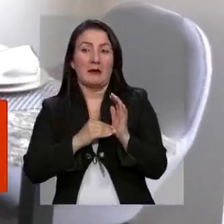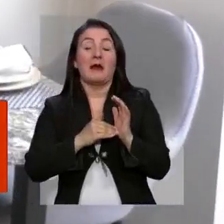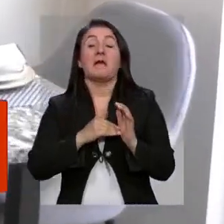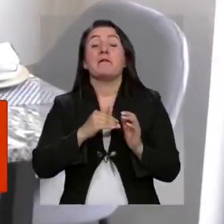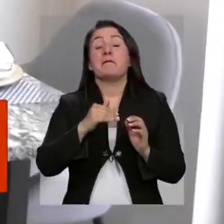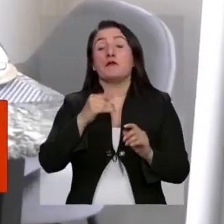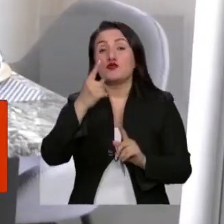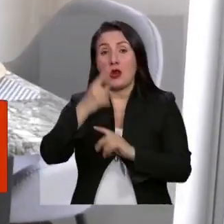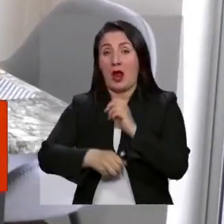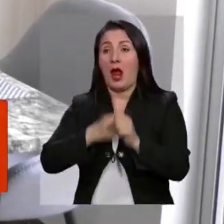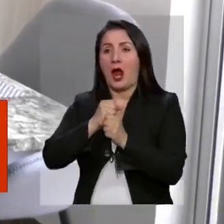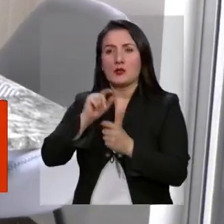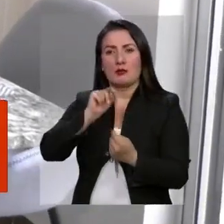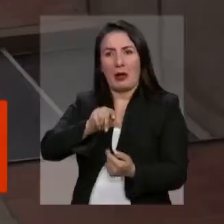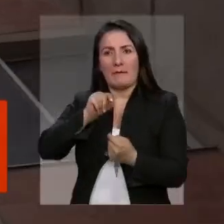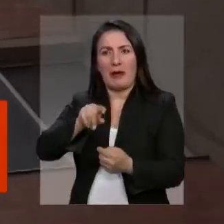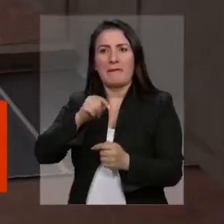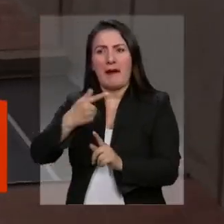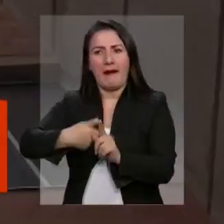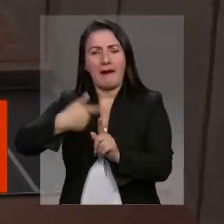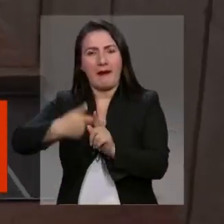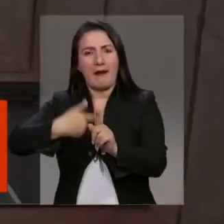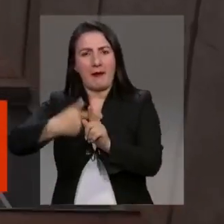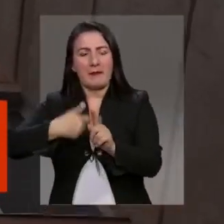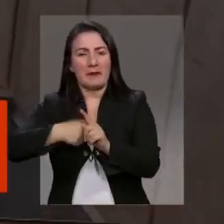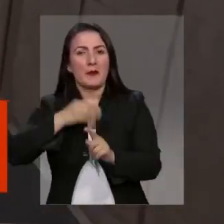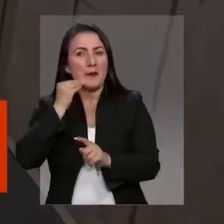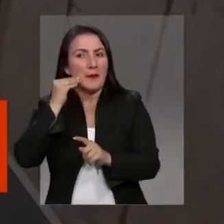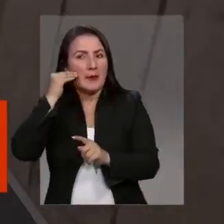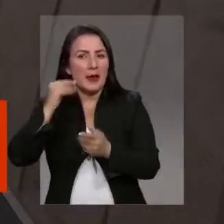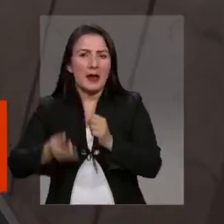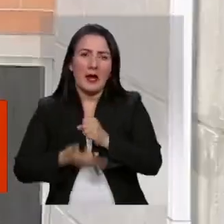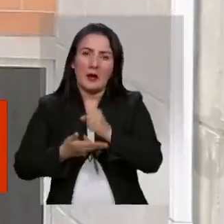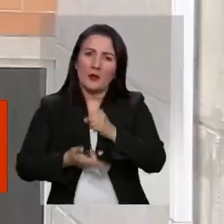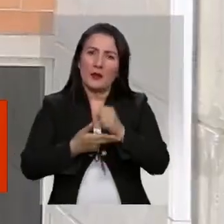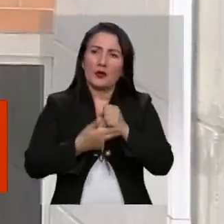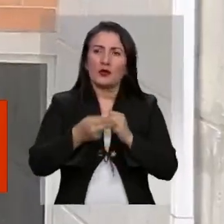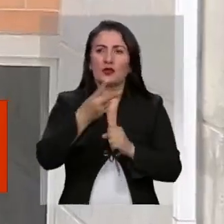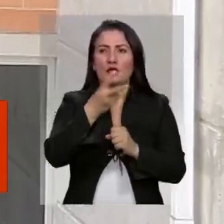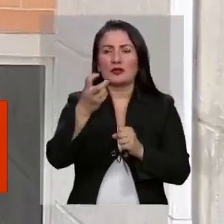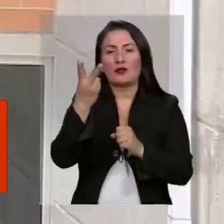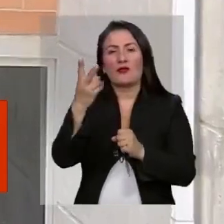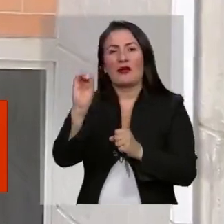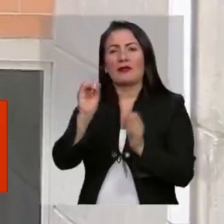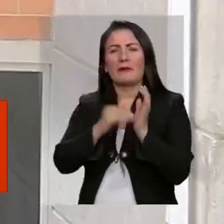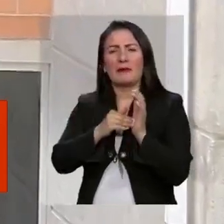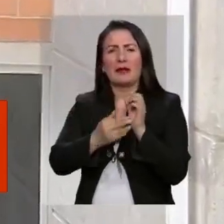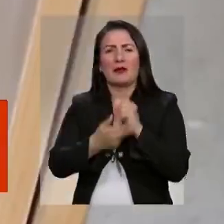año, con la condición de que el hogar realice un ahorro mensual de 220 mil